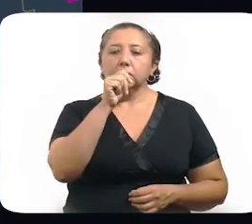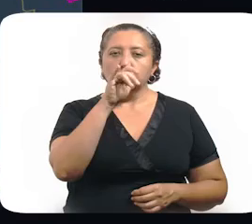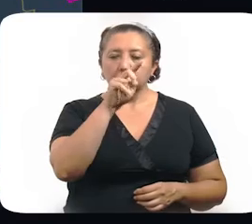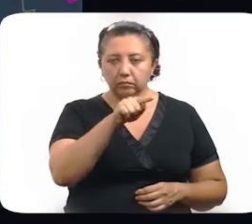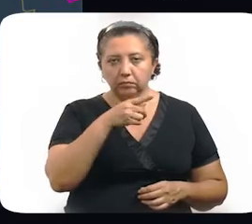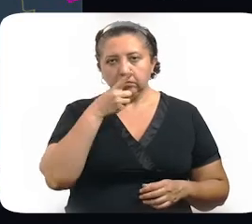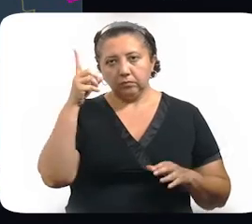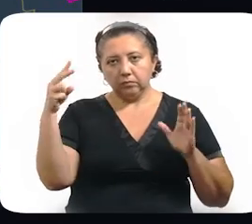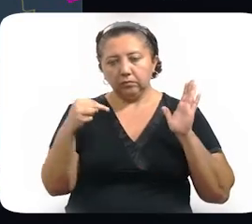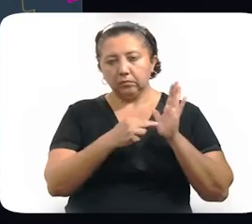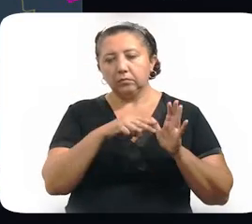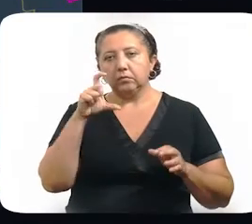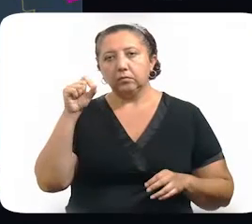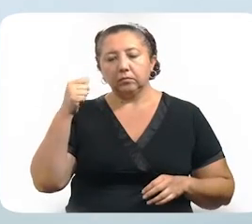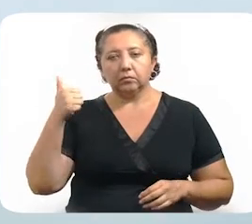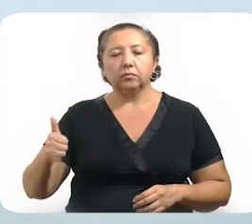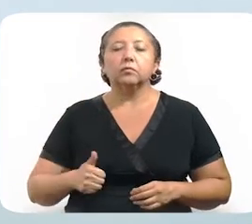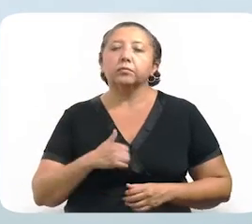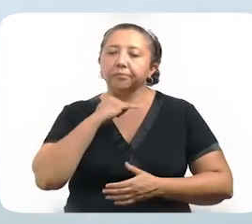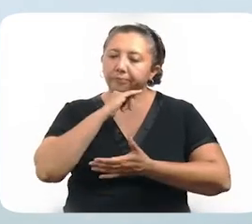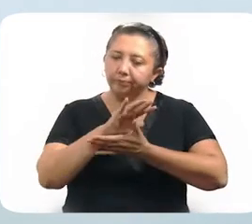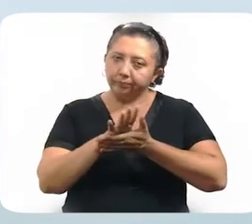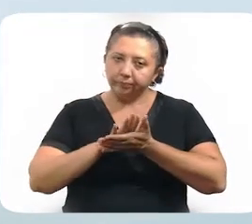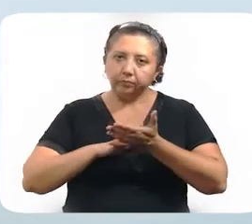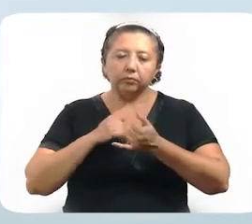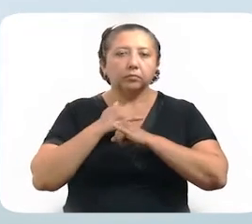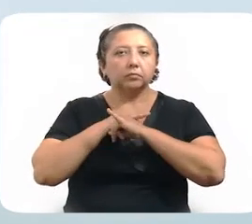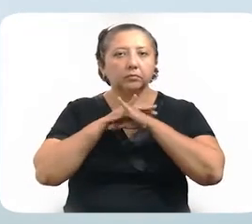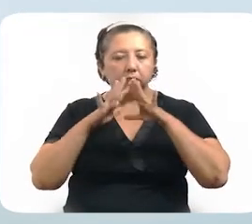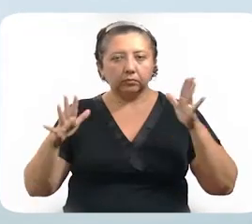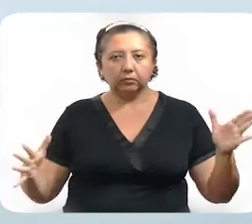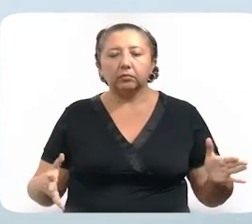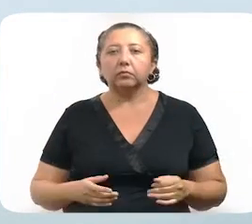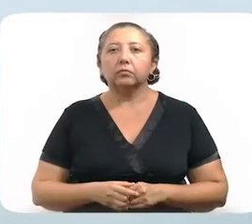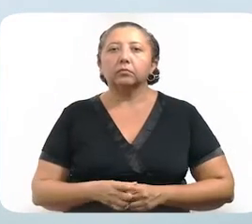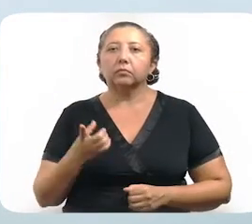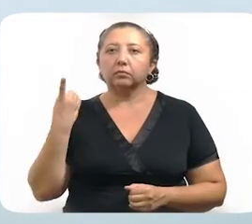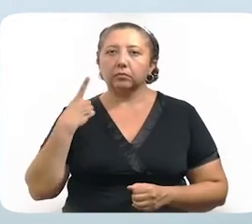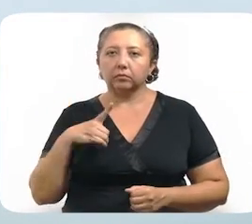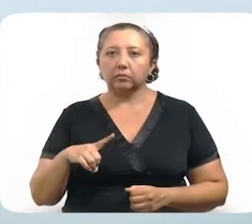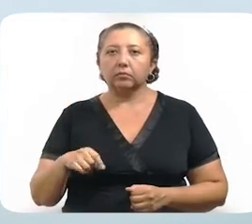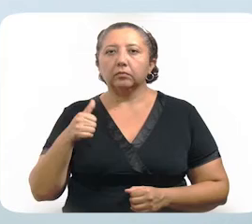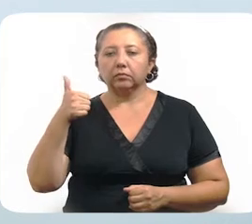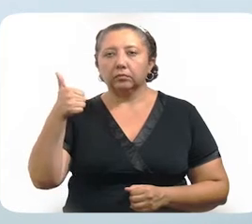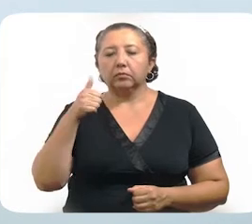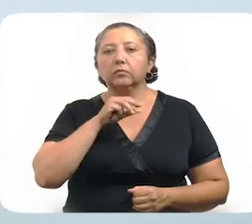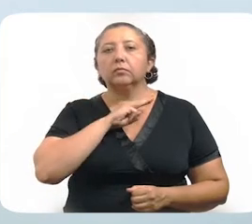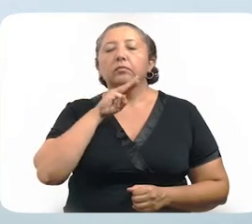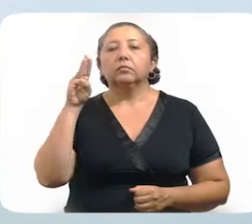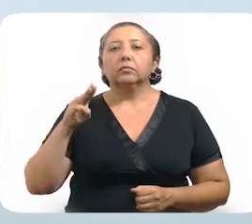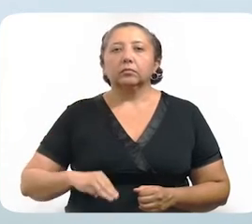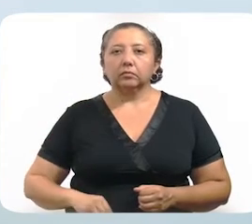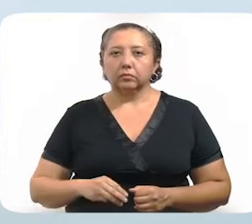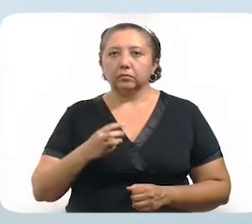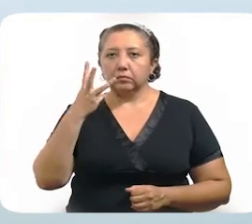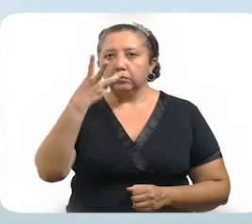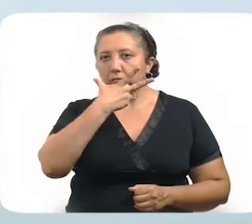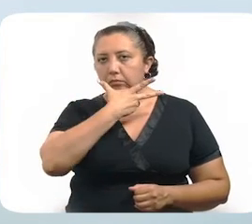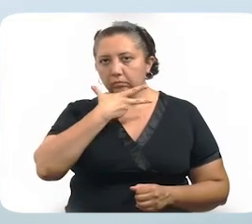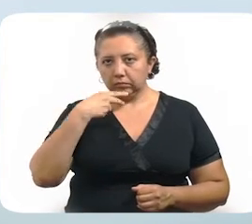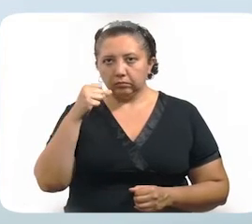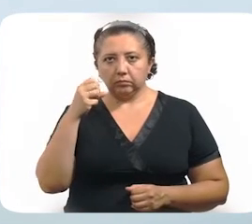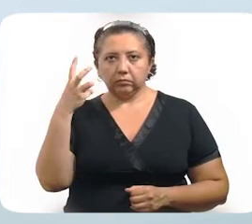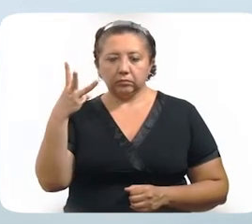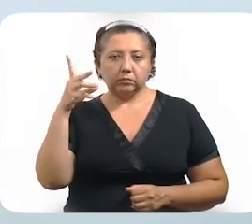zona poniente 2026 lamentablemente en este parte médico informamos de seis fallecimientos son tres hombres